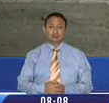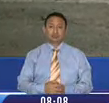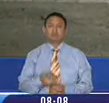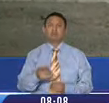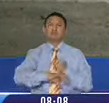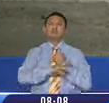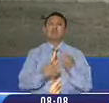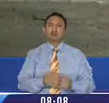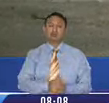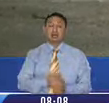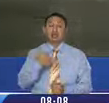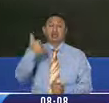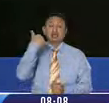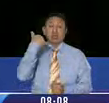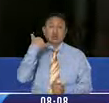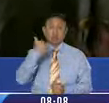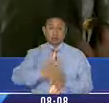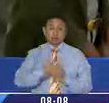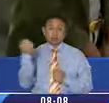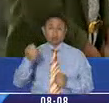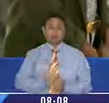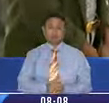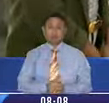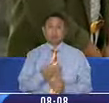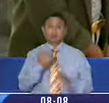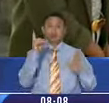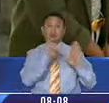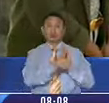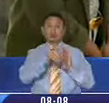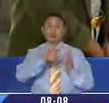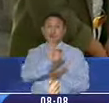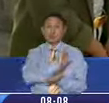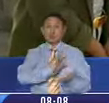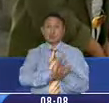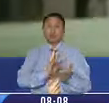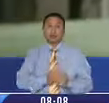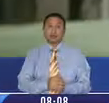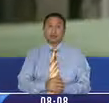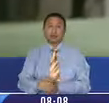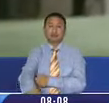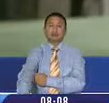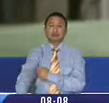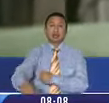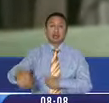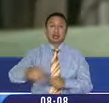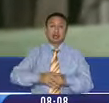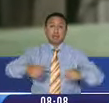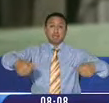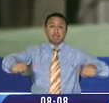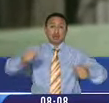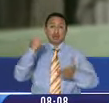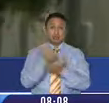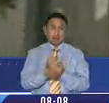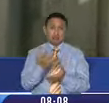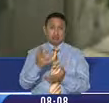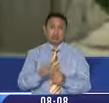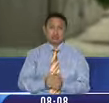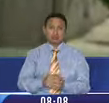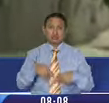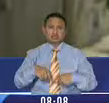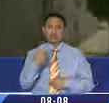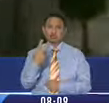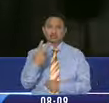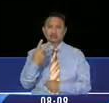se llevaron? El celular del chico. Denuncian que por los barrios como el de Santa Clara circulan motos sin placas y además con exceso